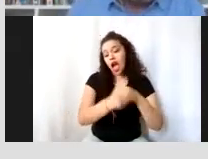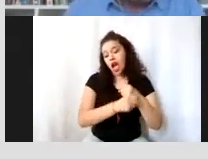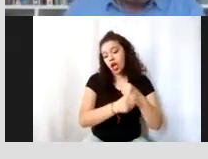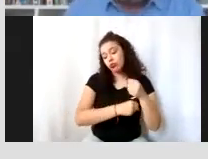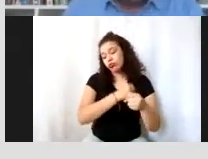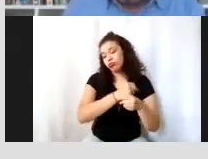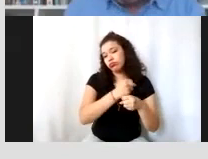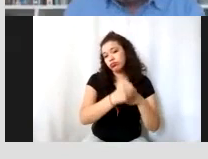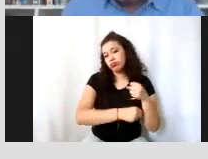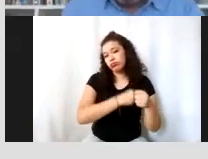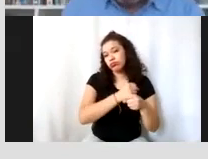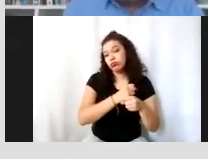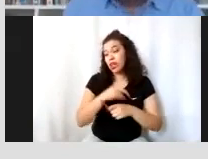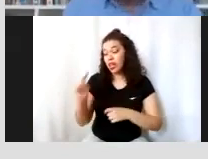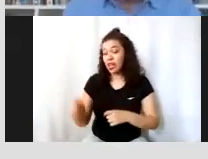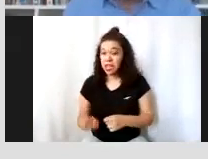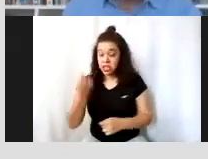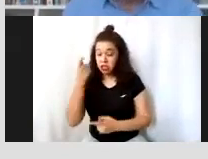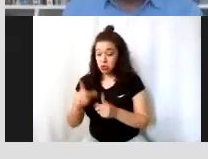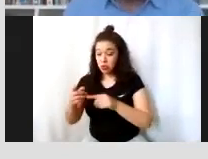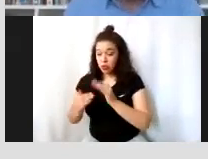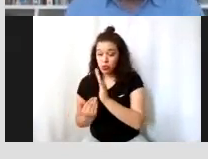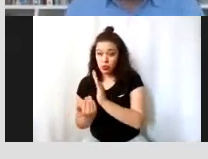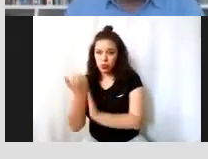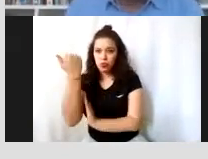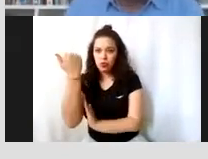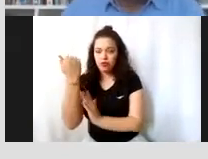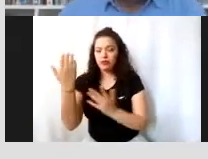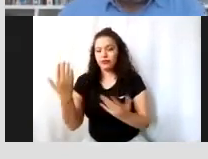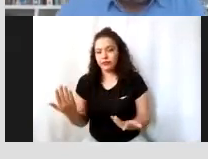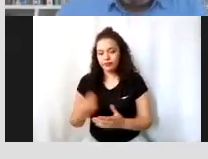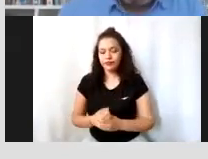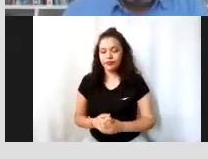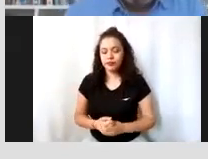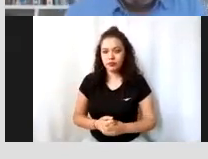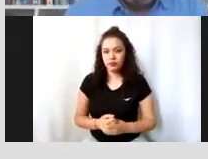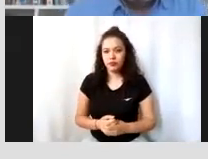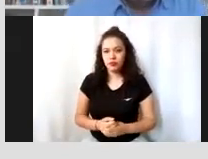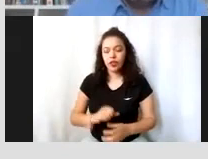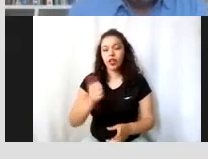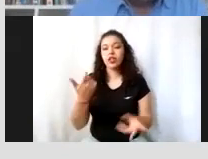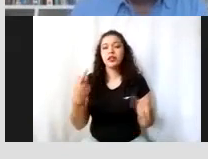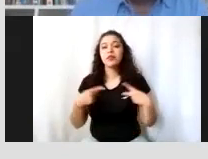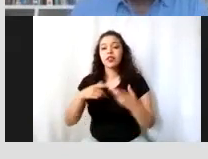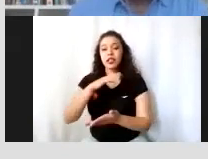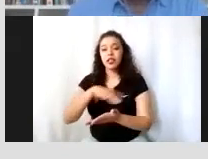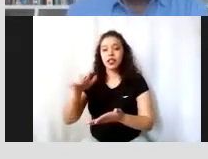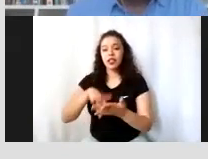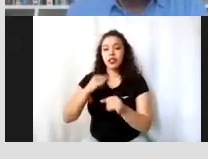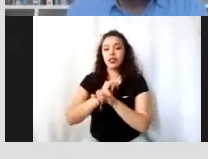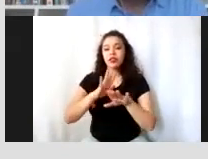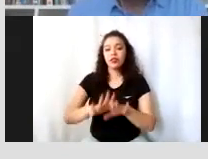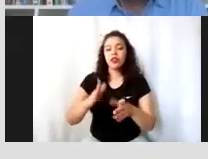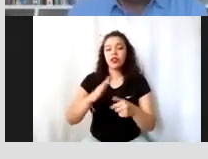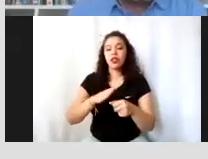tecnología suele desarrollarse muchísimo más rápido y va adelantado. ¿Alguien más que me quiera leer qué tipo de datos personales